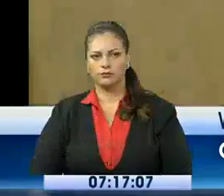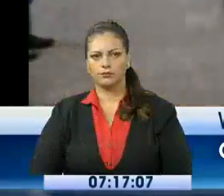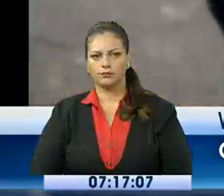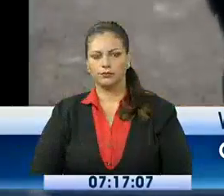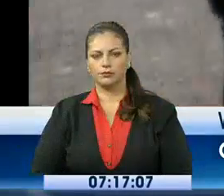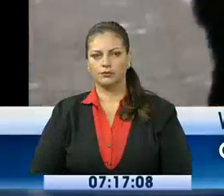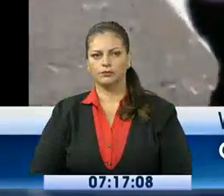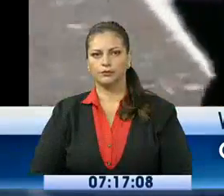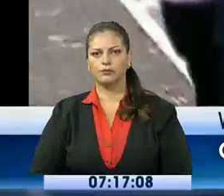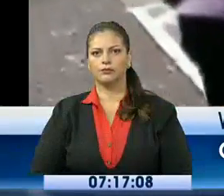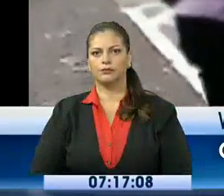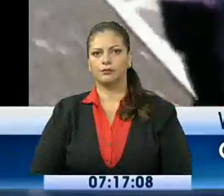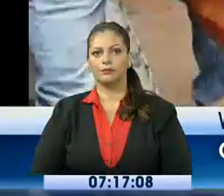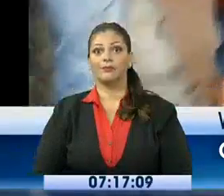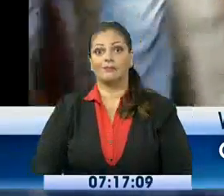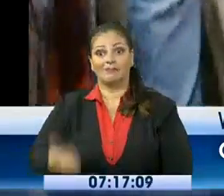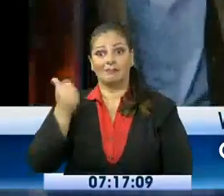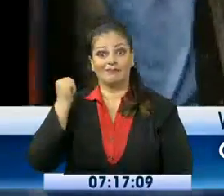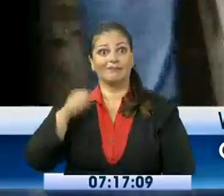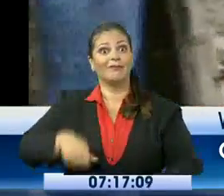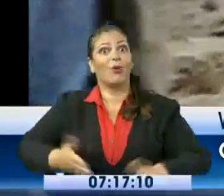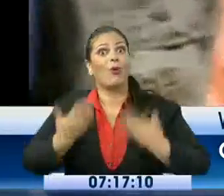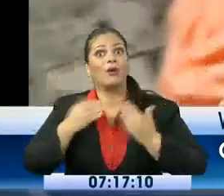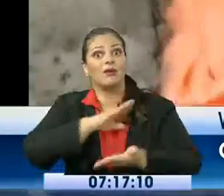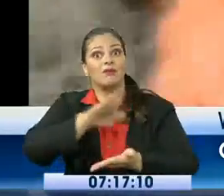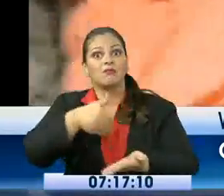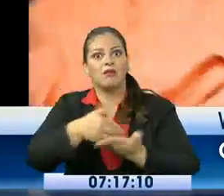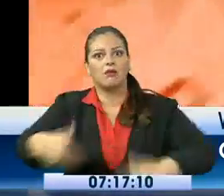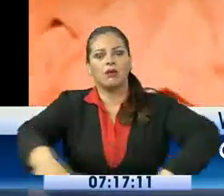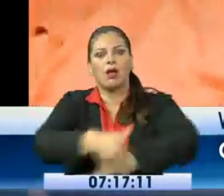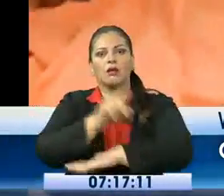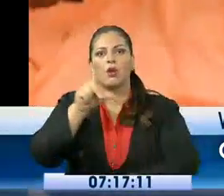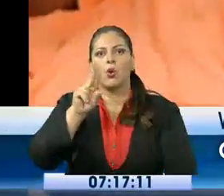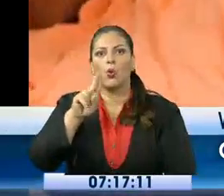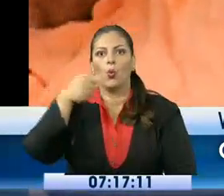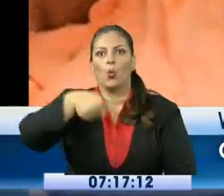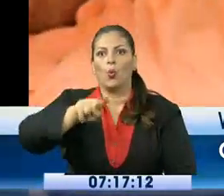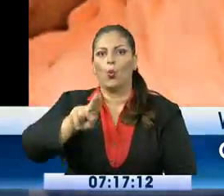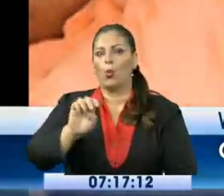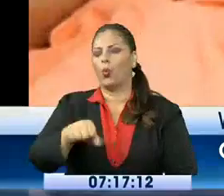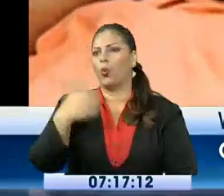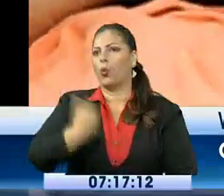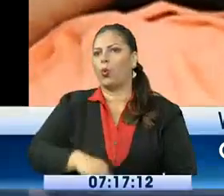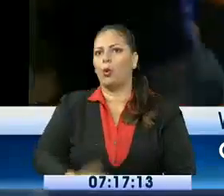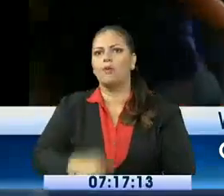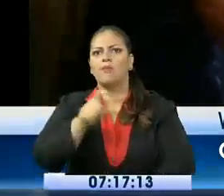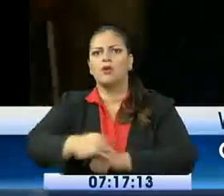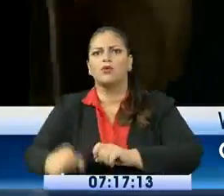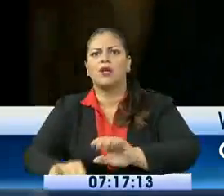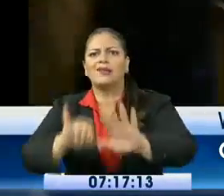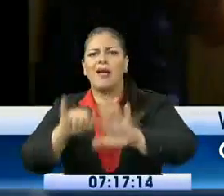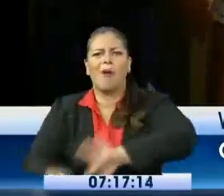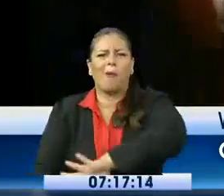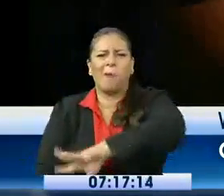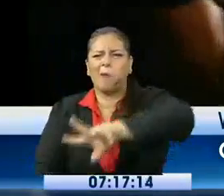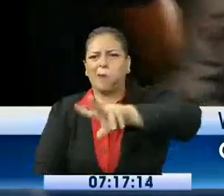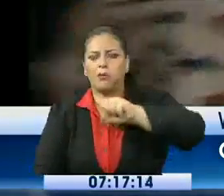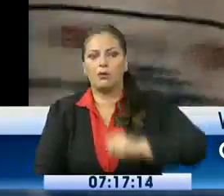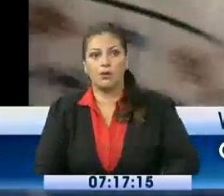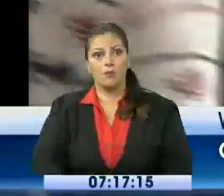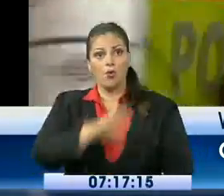Fue un hecho que alarmó a la ciudadanía en el centro de Guayaquil. La neutralización de un delito responde a las